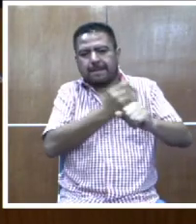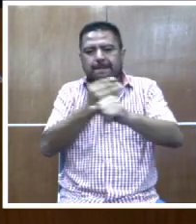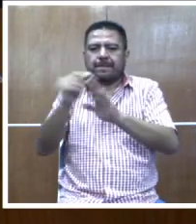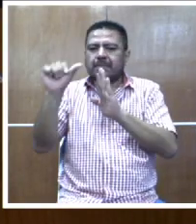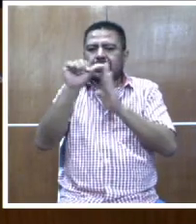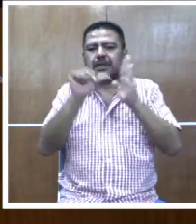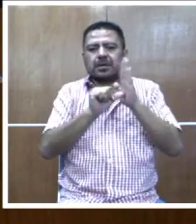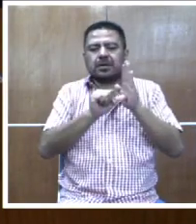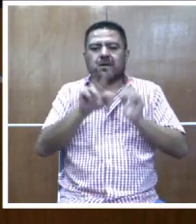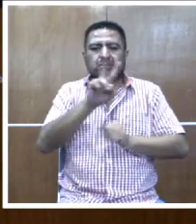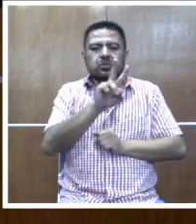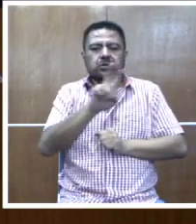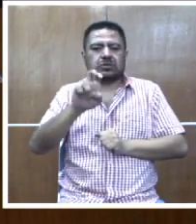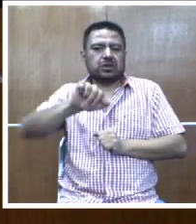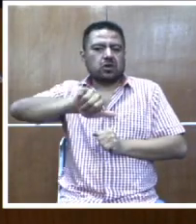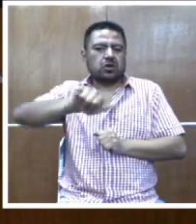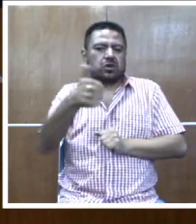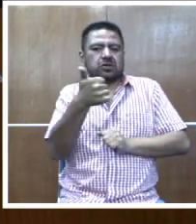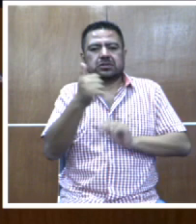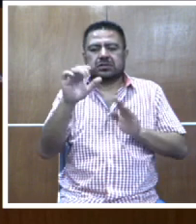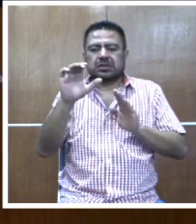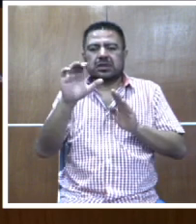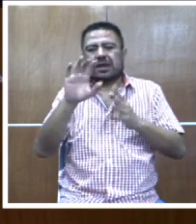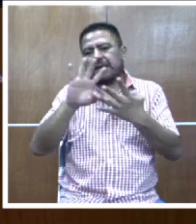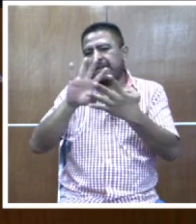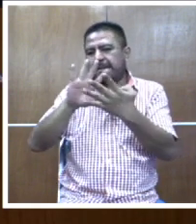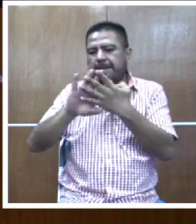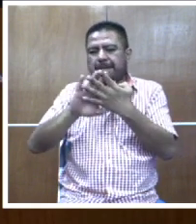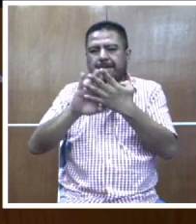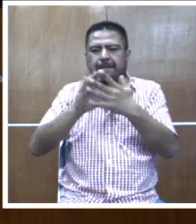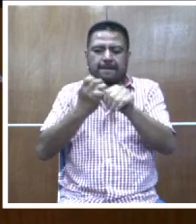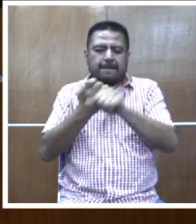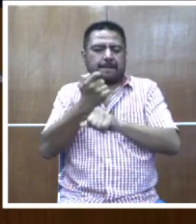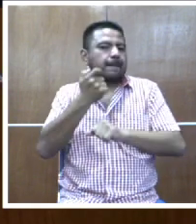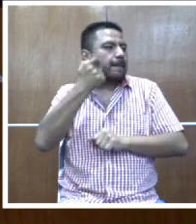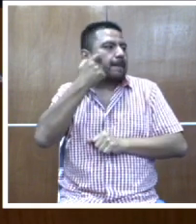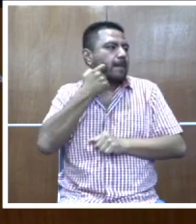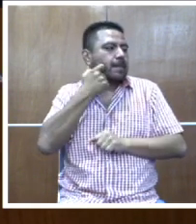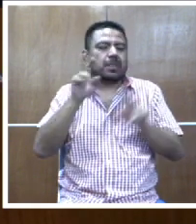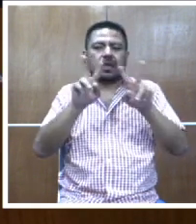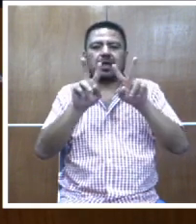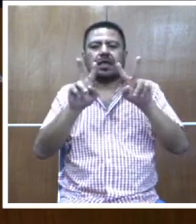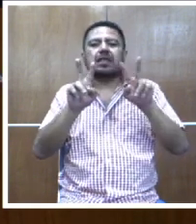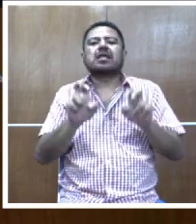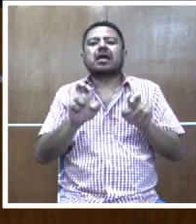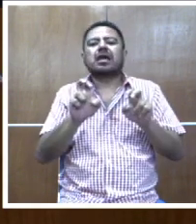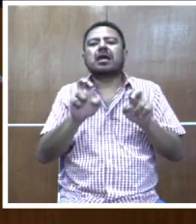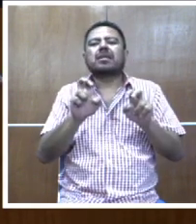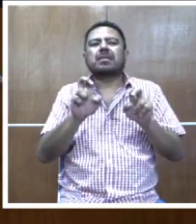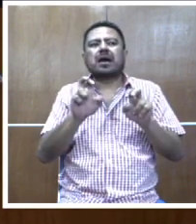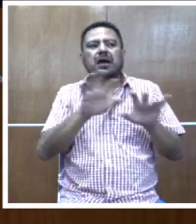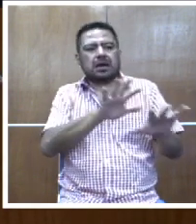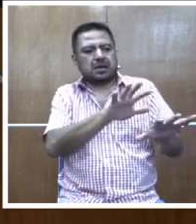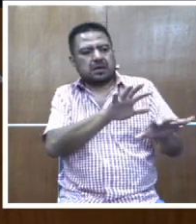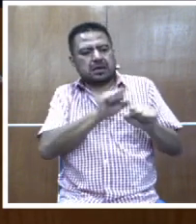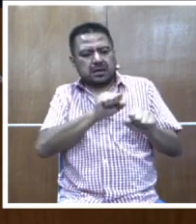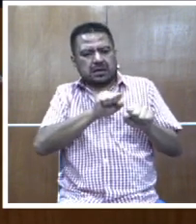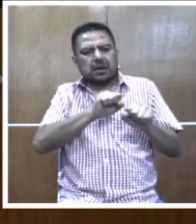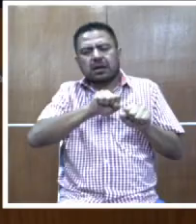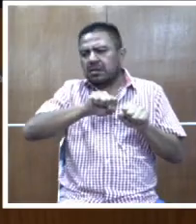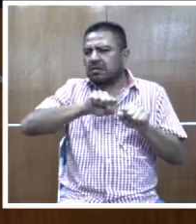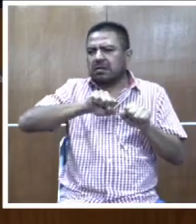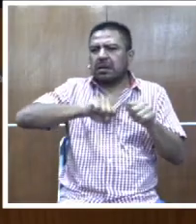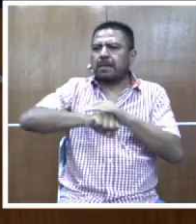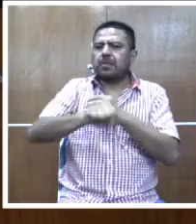artículo 211 del Código Penal del Estado de Guerrero en materia de sustracción o retención